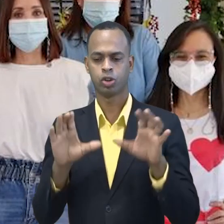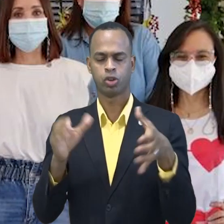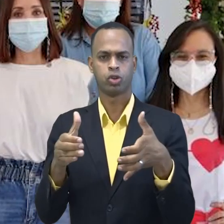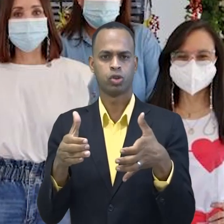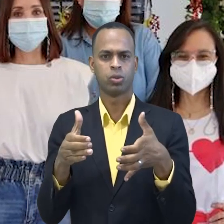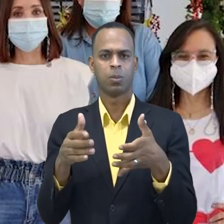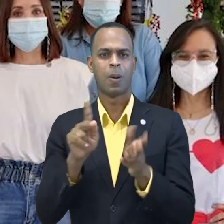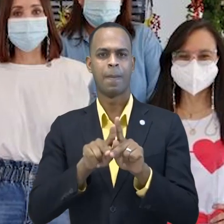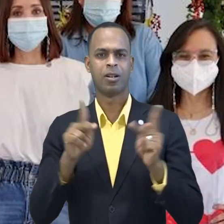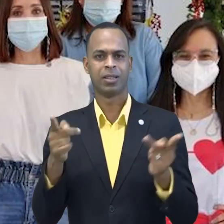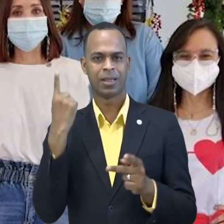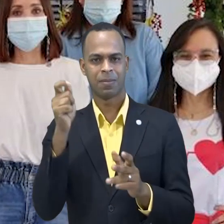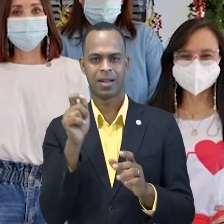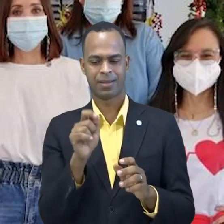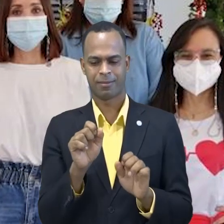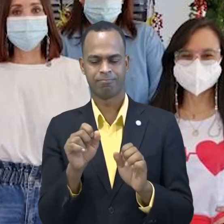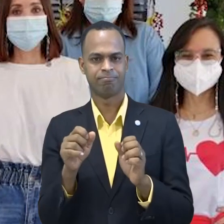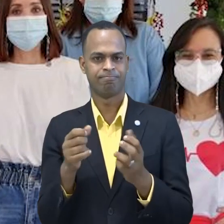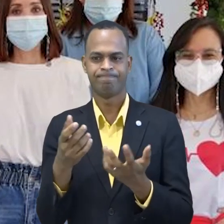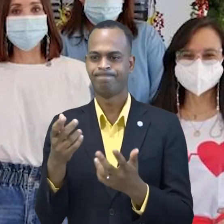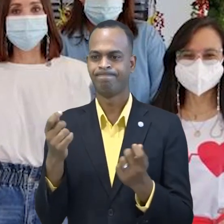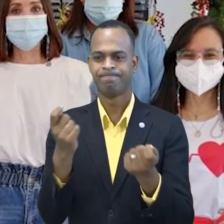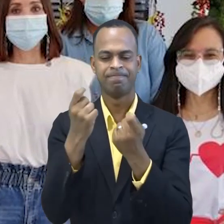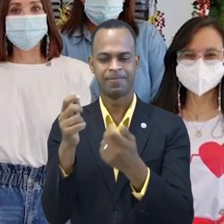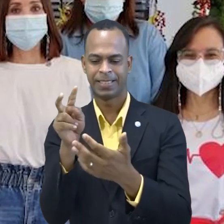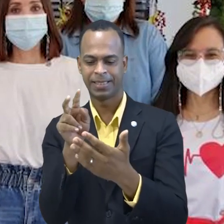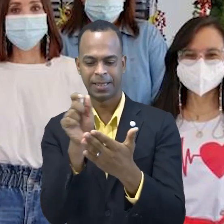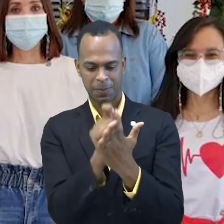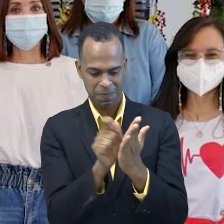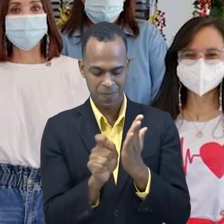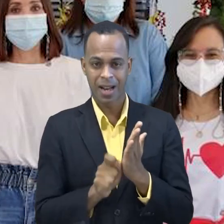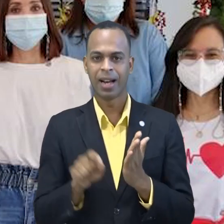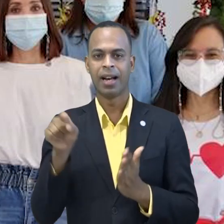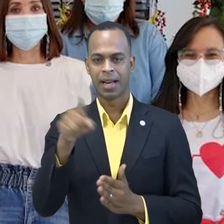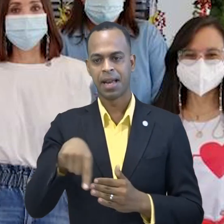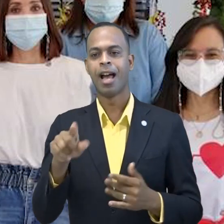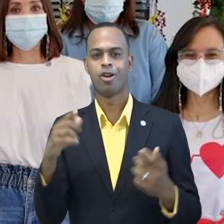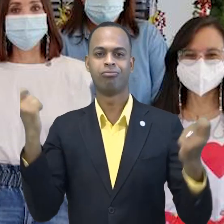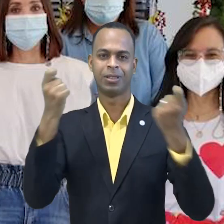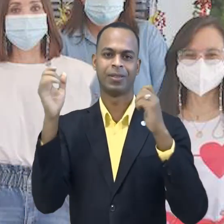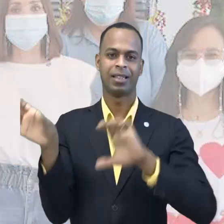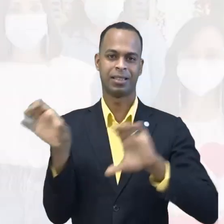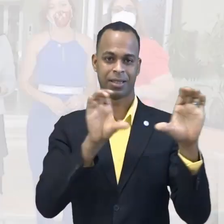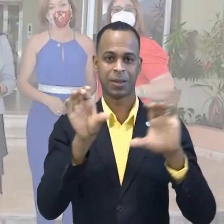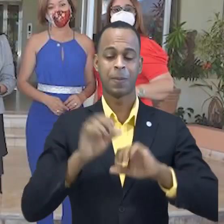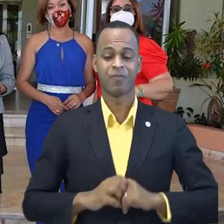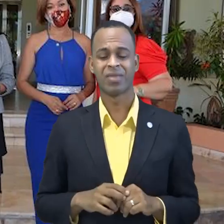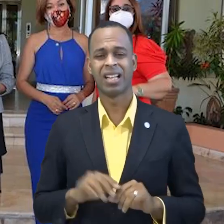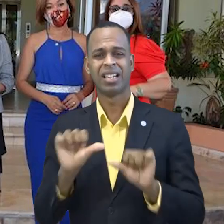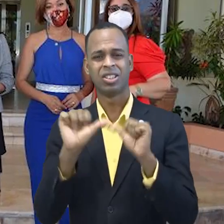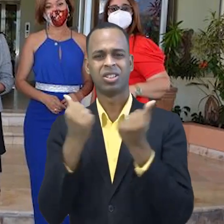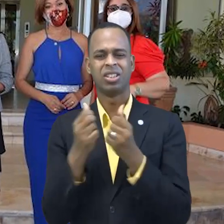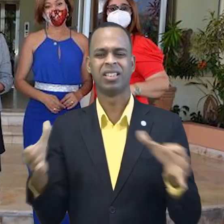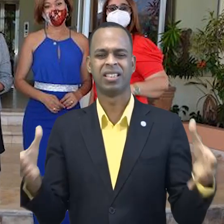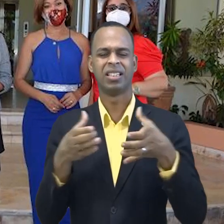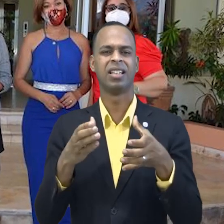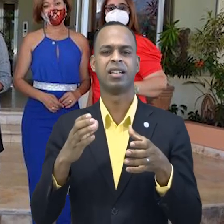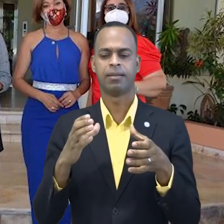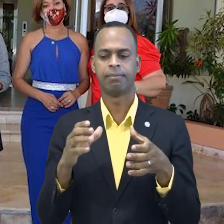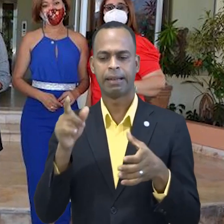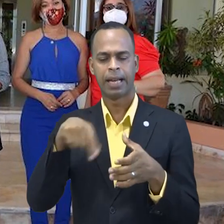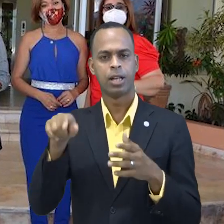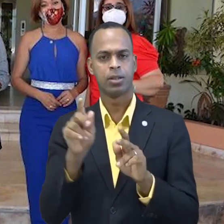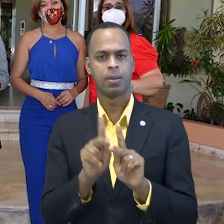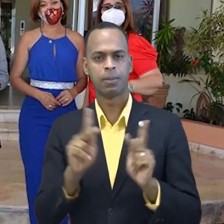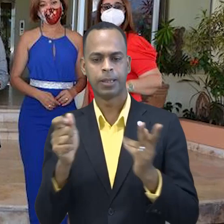Cronistas sociales festejan la Navidad. La directiva de la Asociación Dominicana de Cronistas Sociales reunió a sus socios para